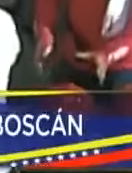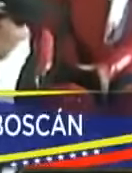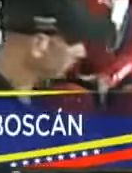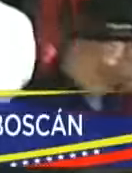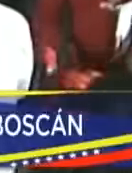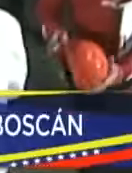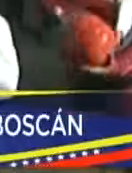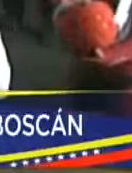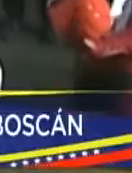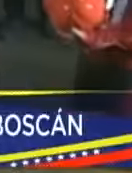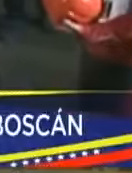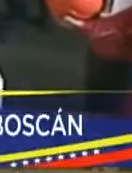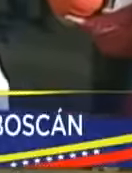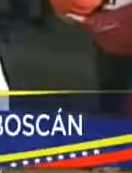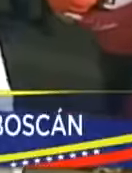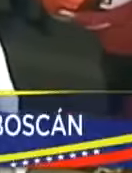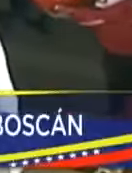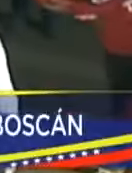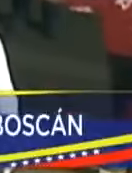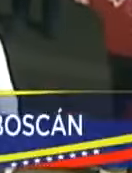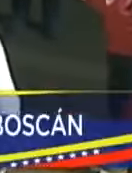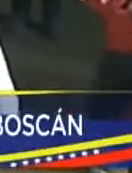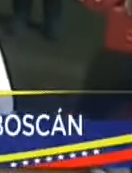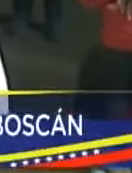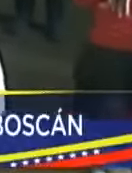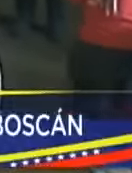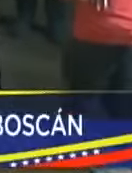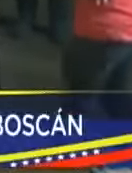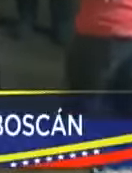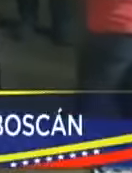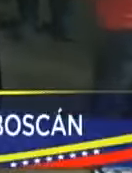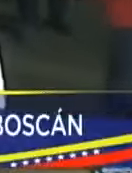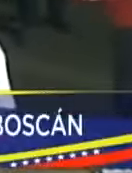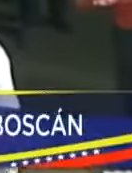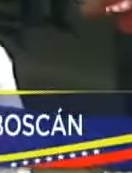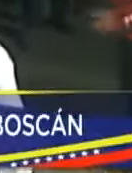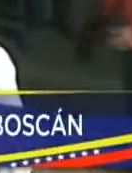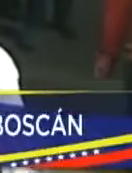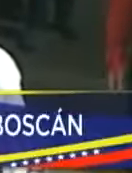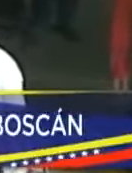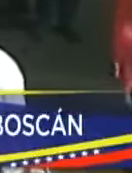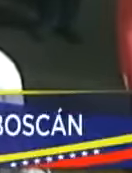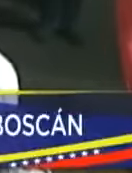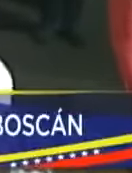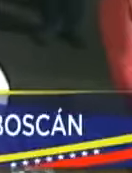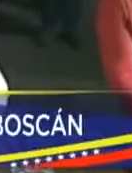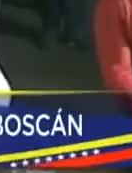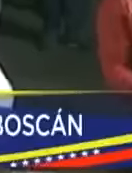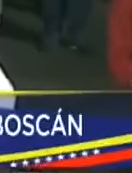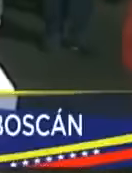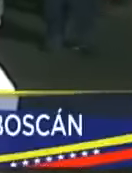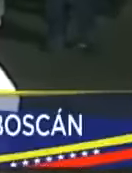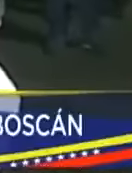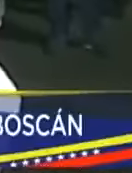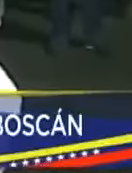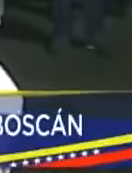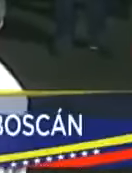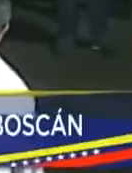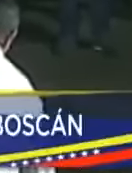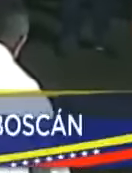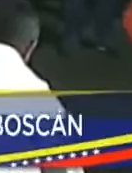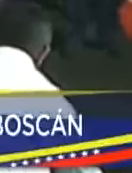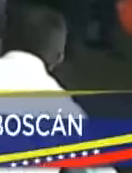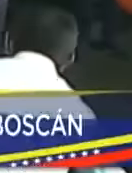al 100% el campo. Hoy por hoy tenemos una reactivación de los pozos categoría 2, ya solamente nos quedan